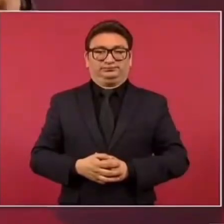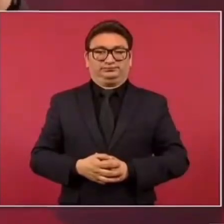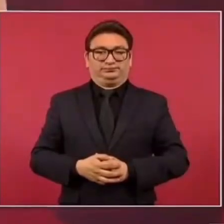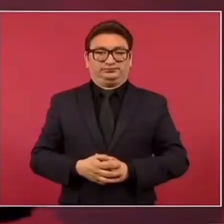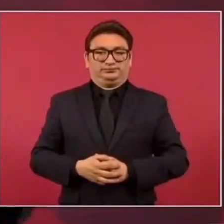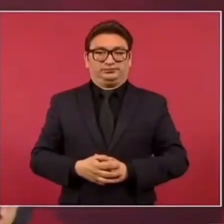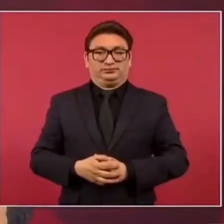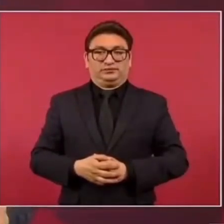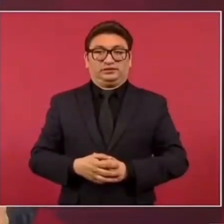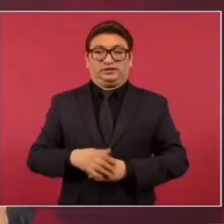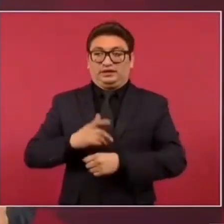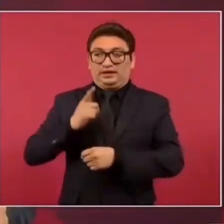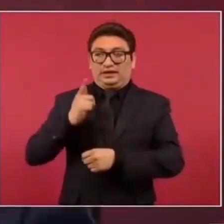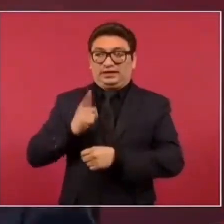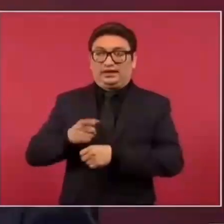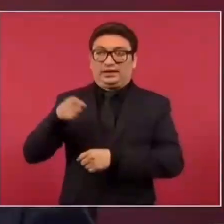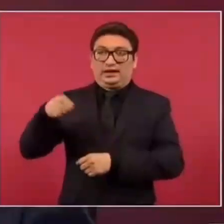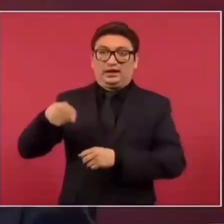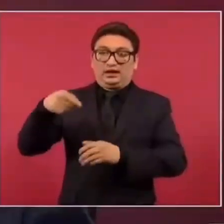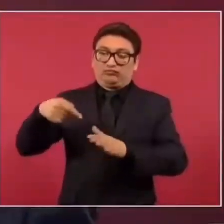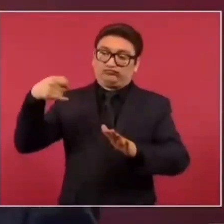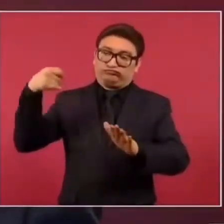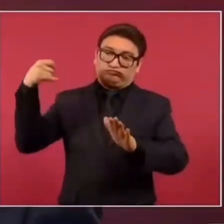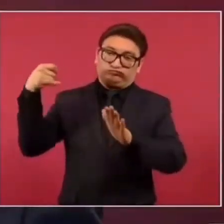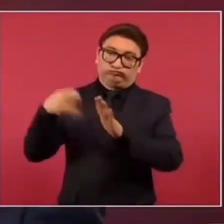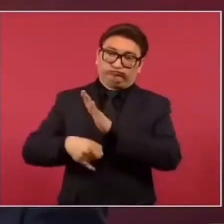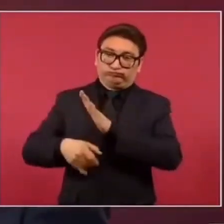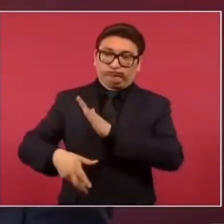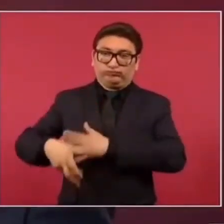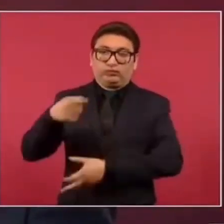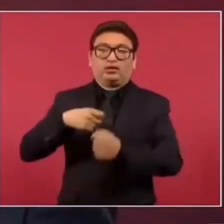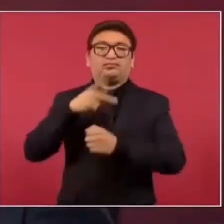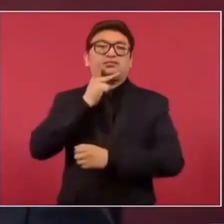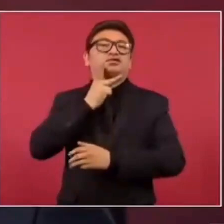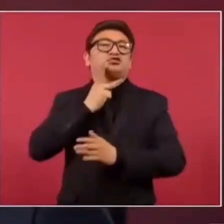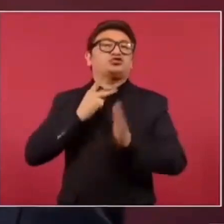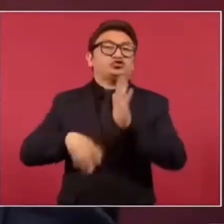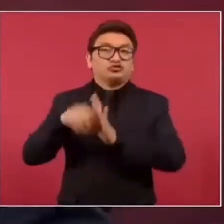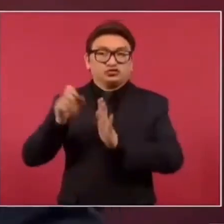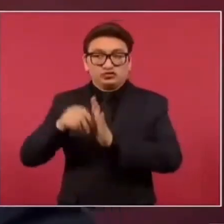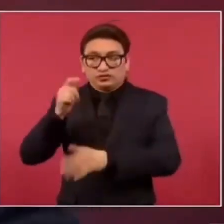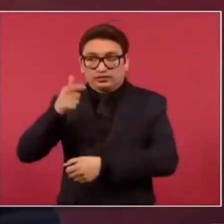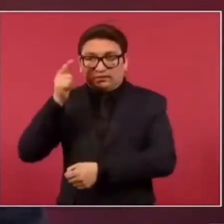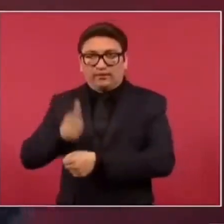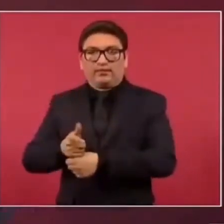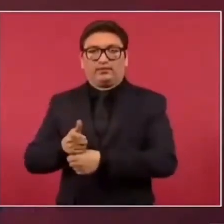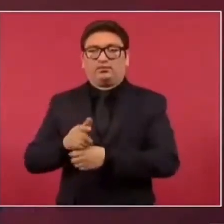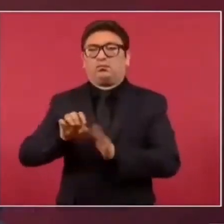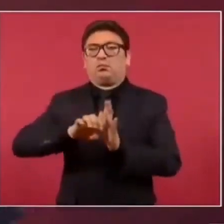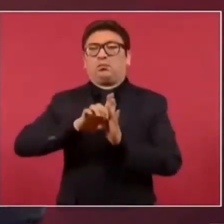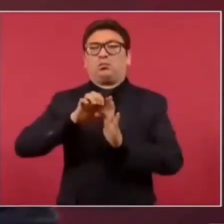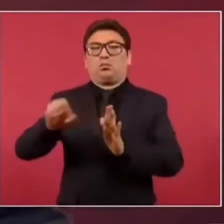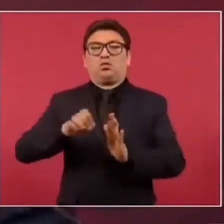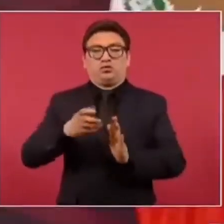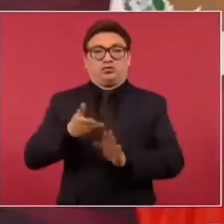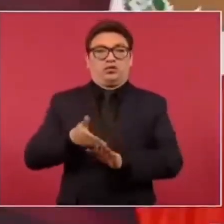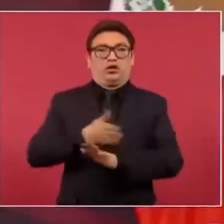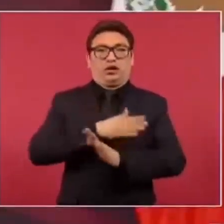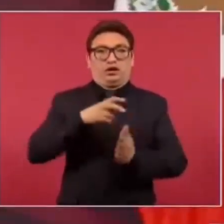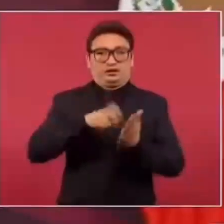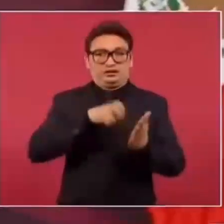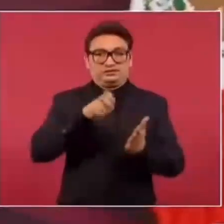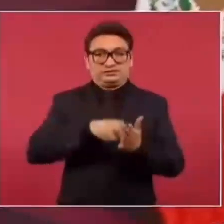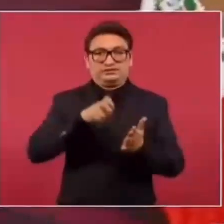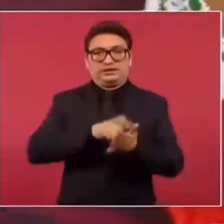uno de los yacimientos de petróleo más grandes del mundo. Si no se hubiese modificado lo